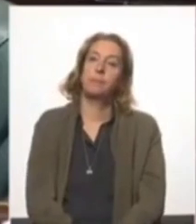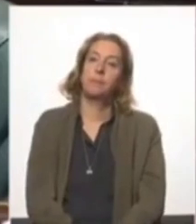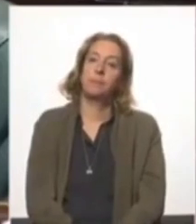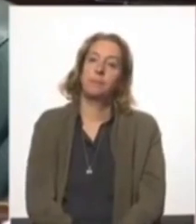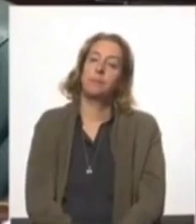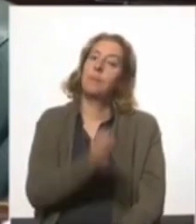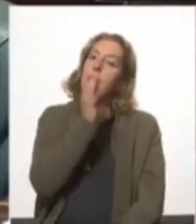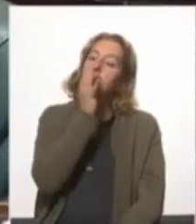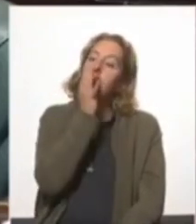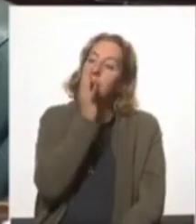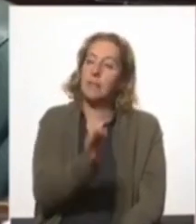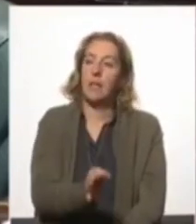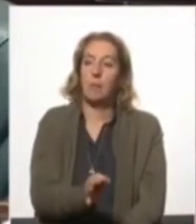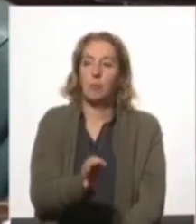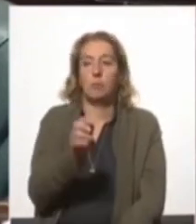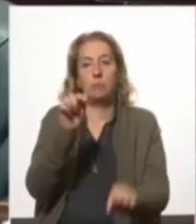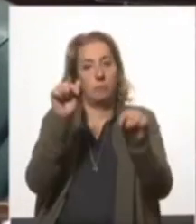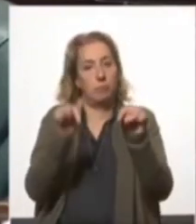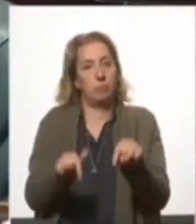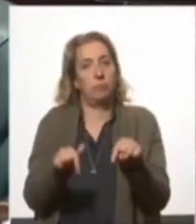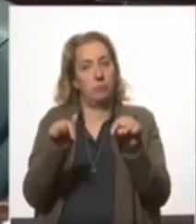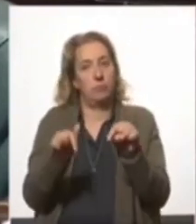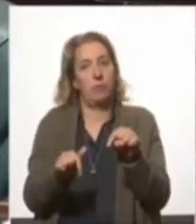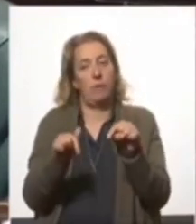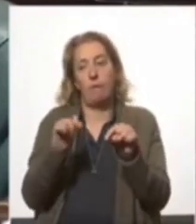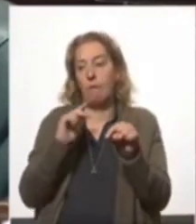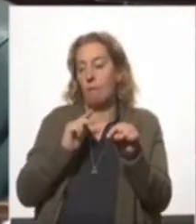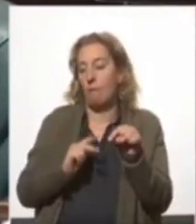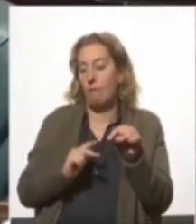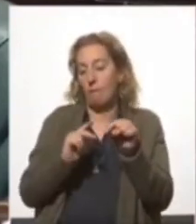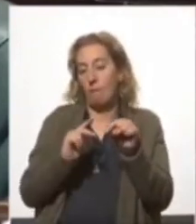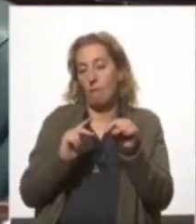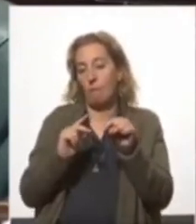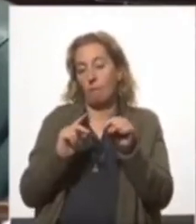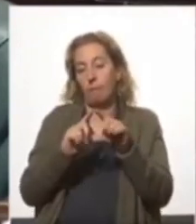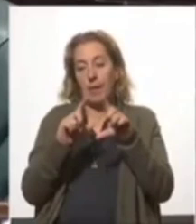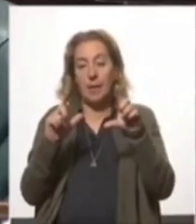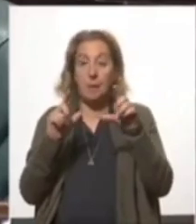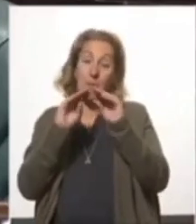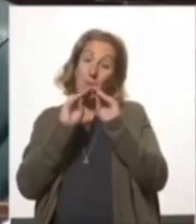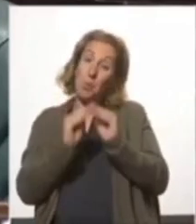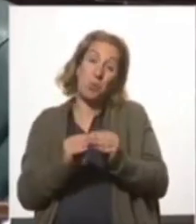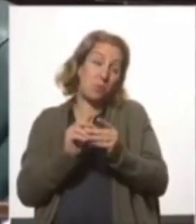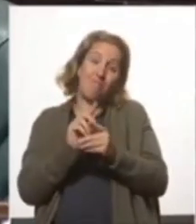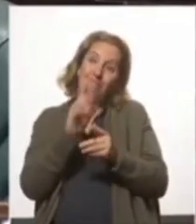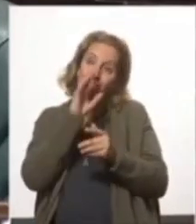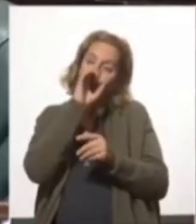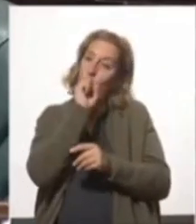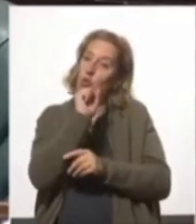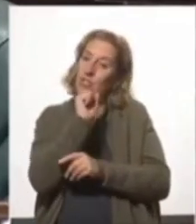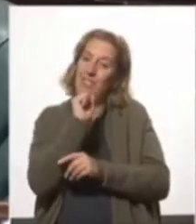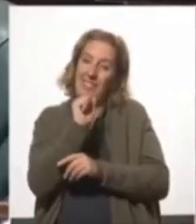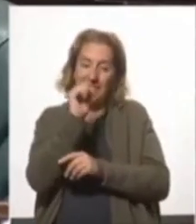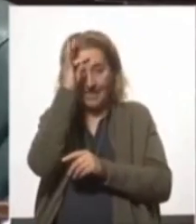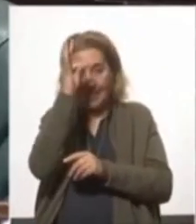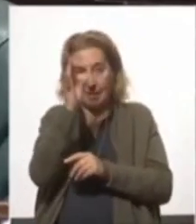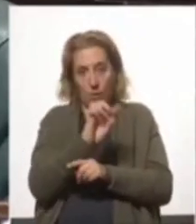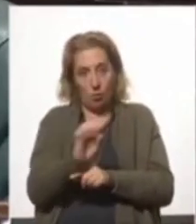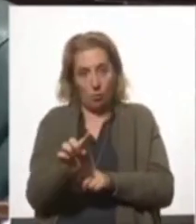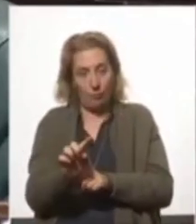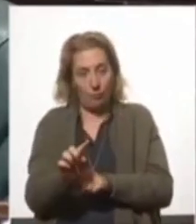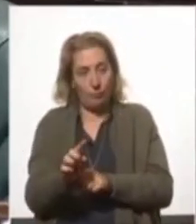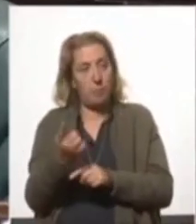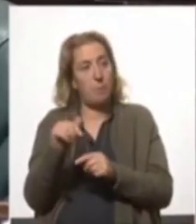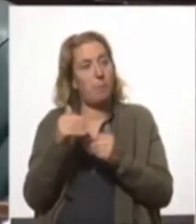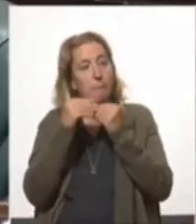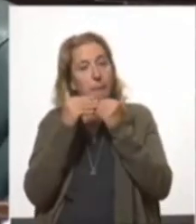Decíamos que esta es una formulación presupuestal que es inconsistente desde el punto de vista técnico. Para